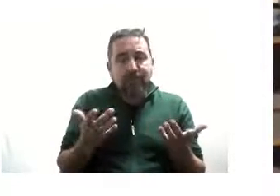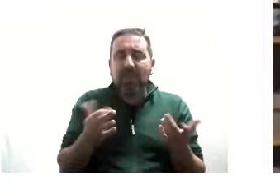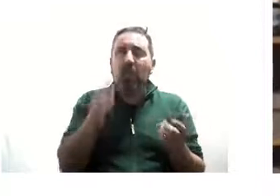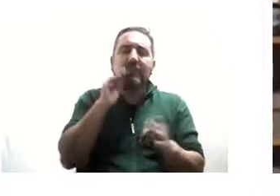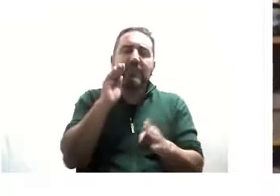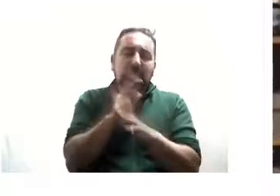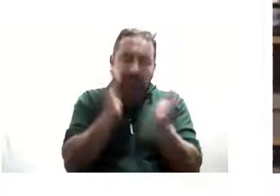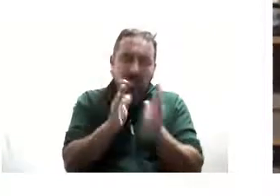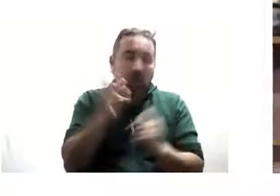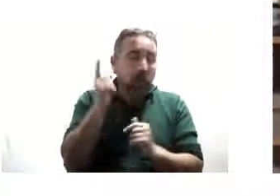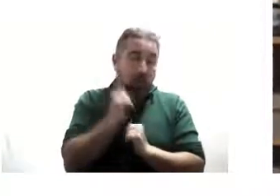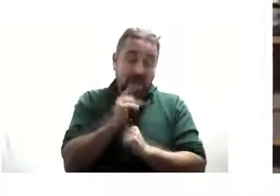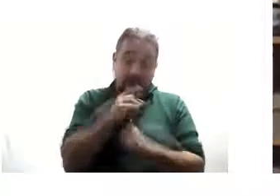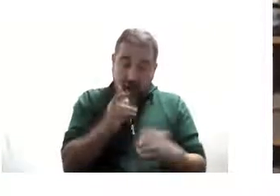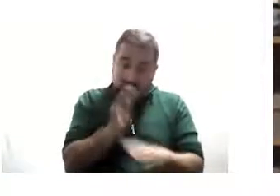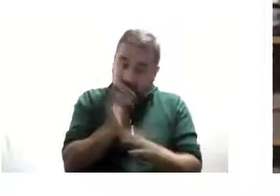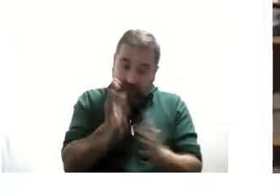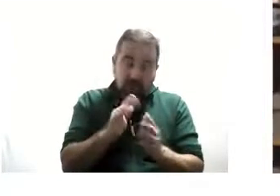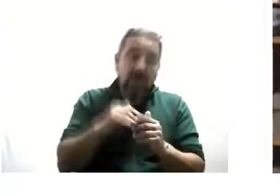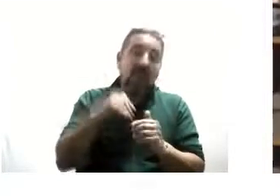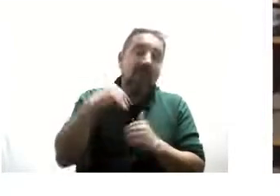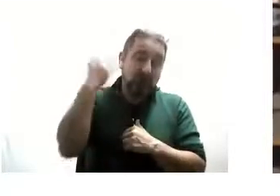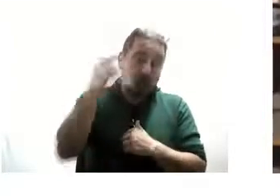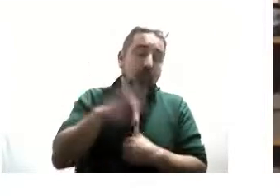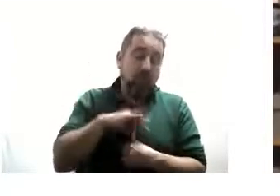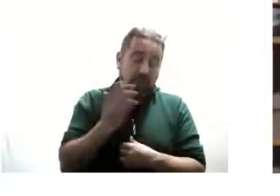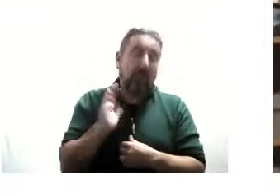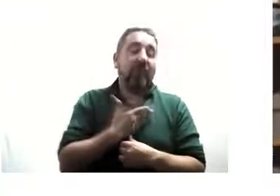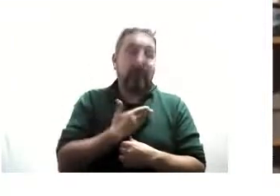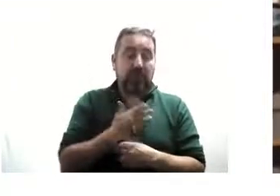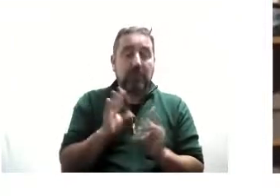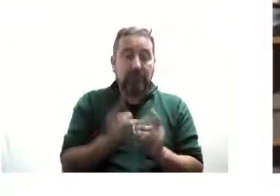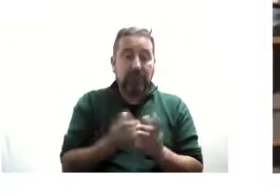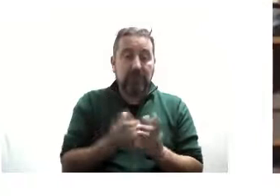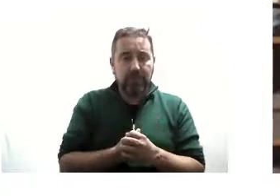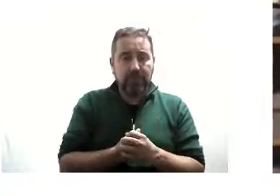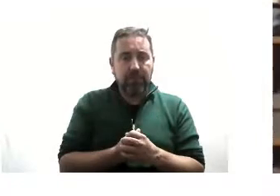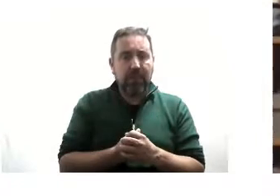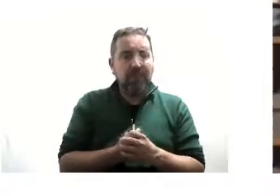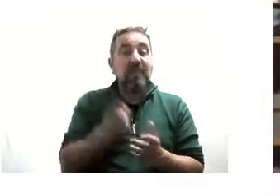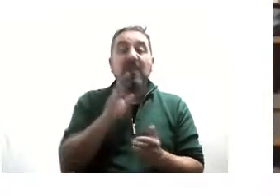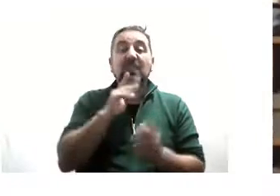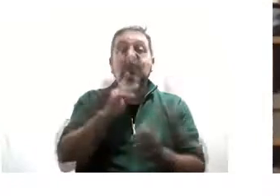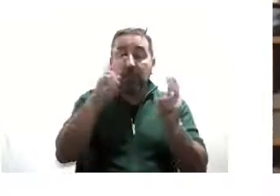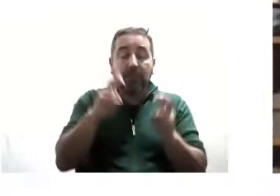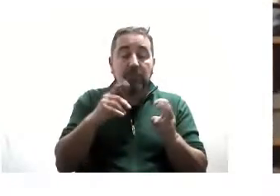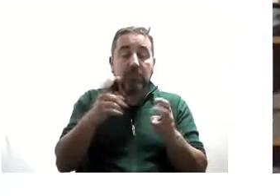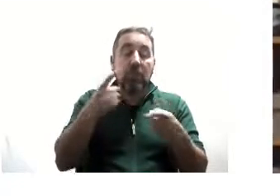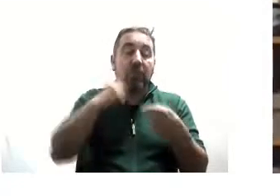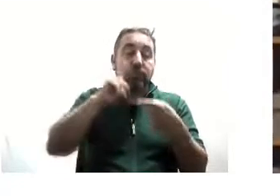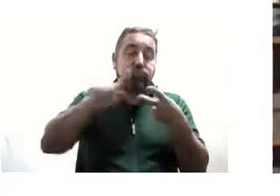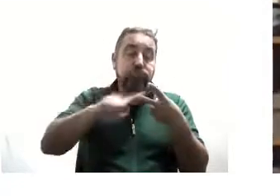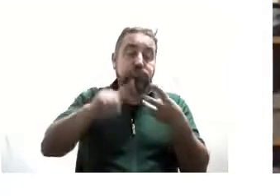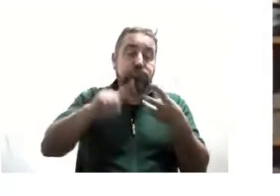sordera actualmente sí que puede tener repercusiones en el futuro, ¿no? Y sobre lo que decías, bueno, has planteado muchos